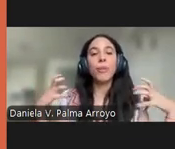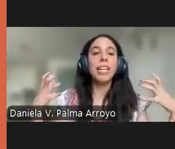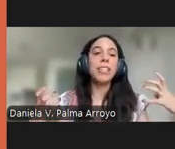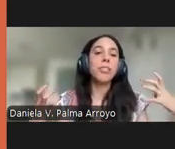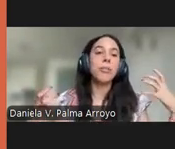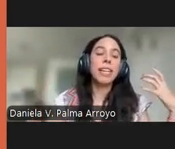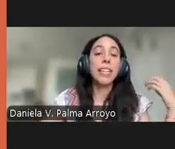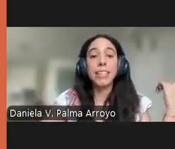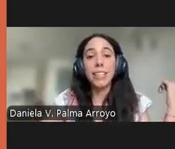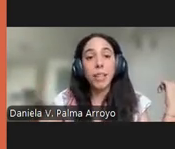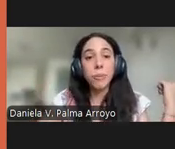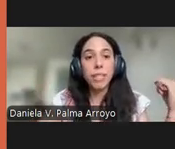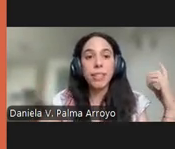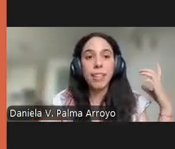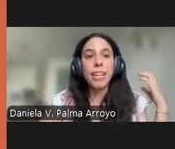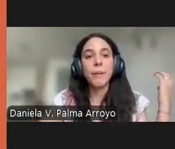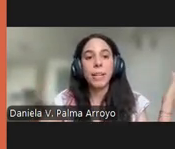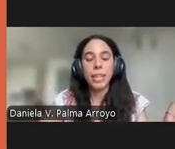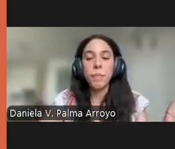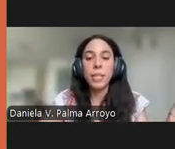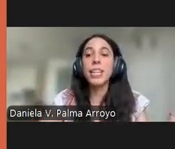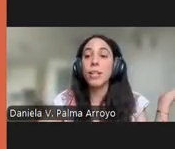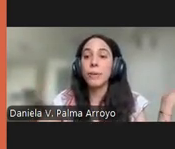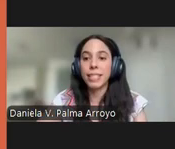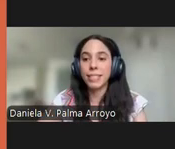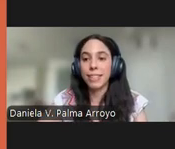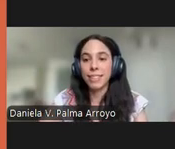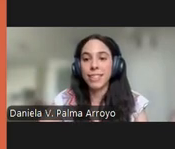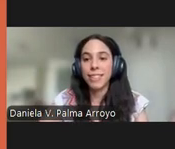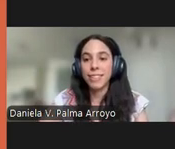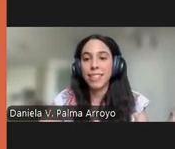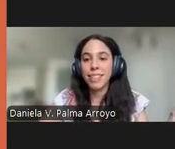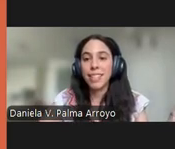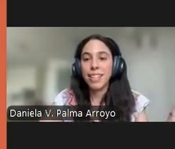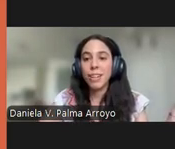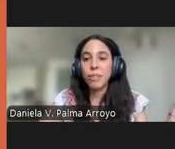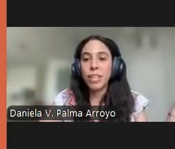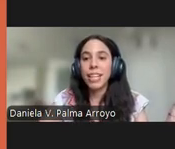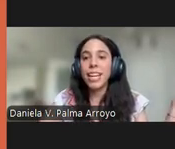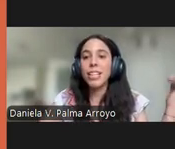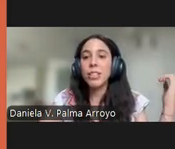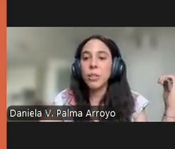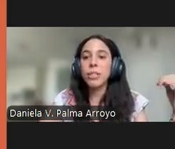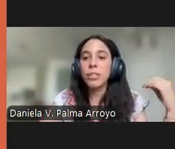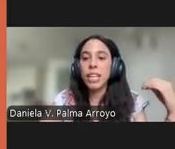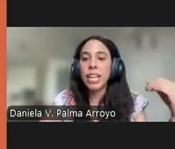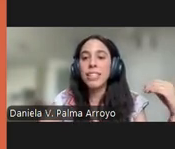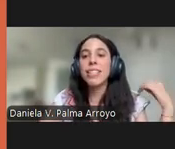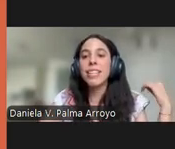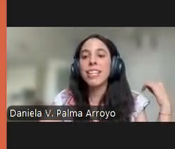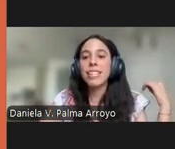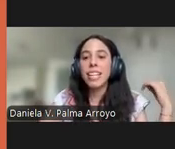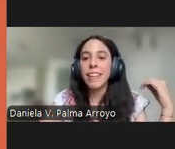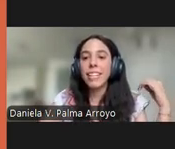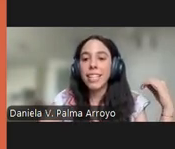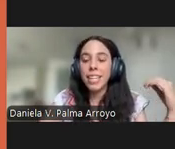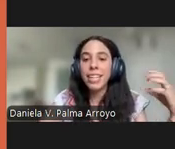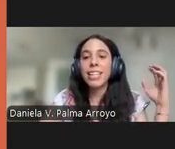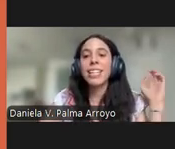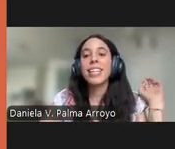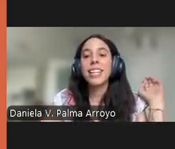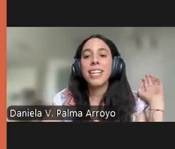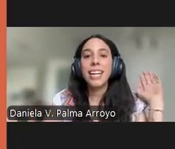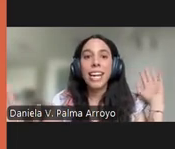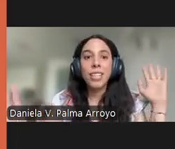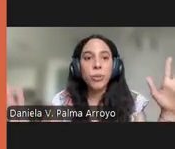representa eso que les ayudó a salir de esa injusticia y lo van a denominar lugar 6. O sea que todos, todas deben